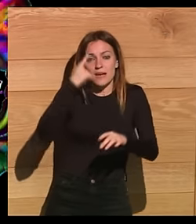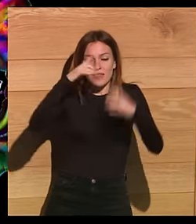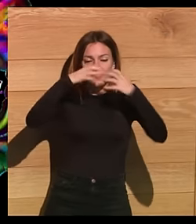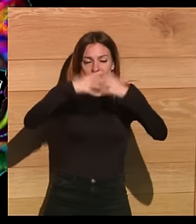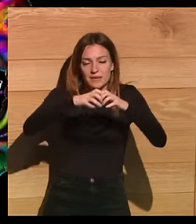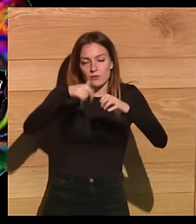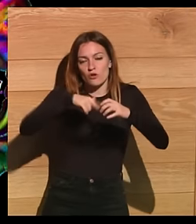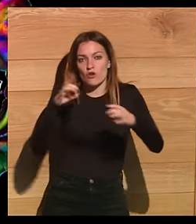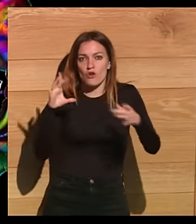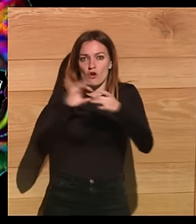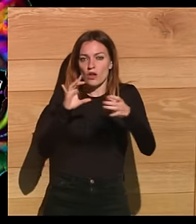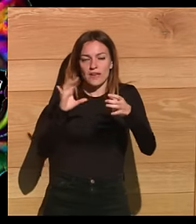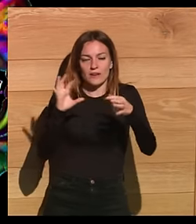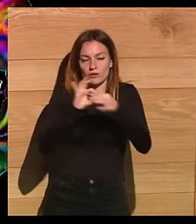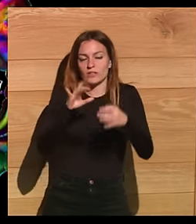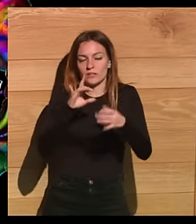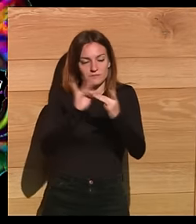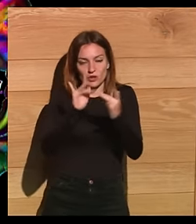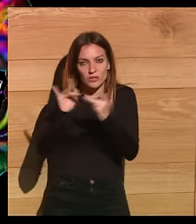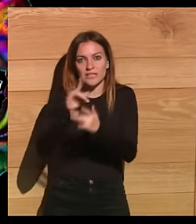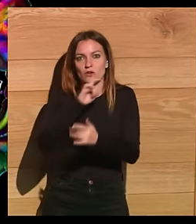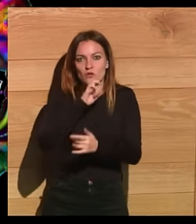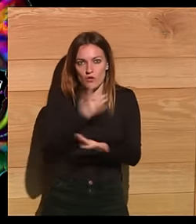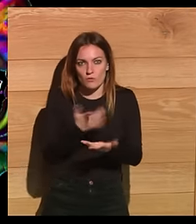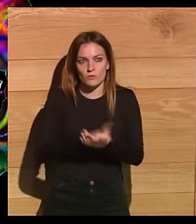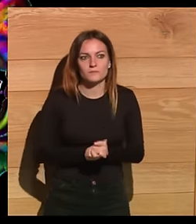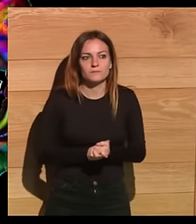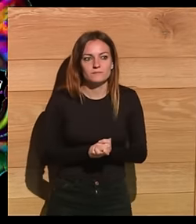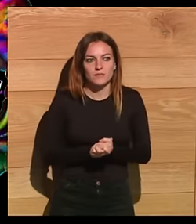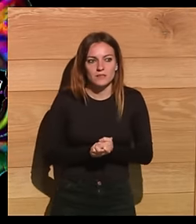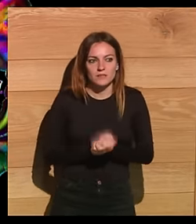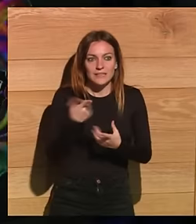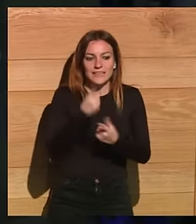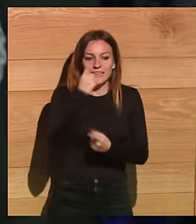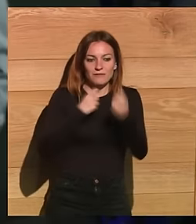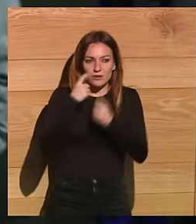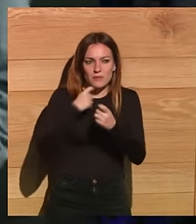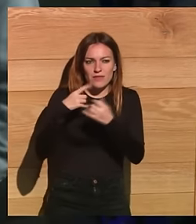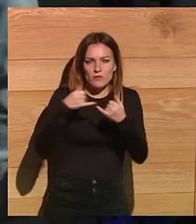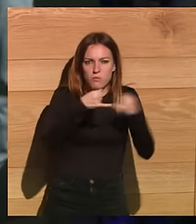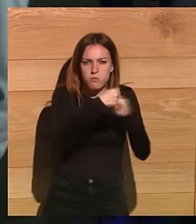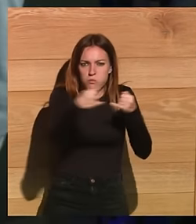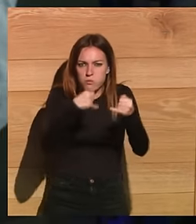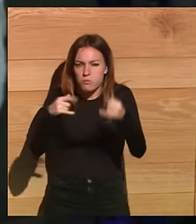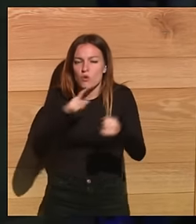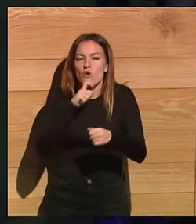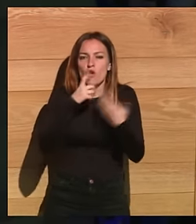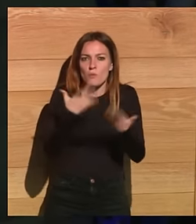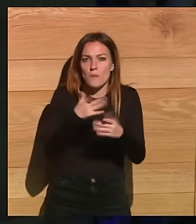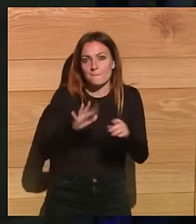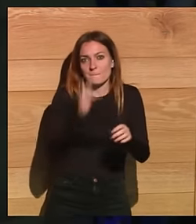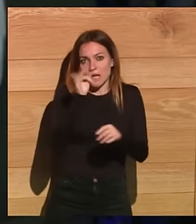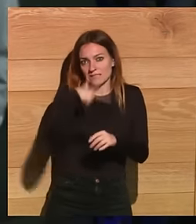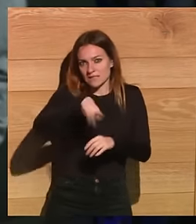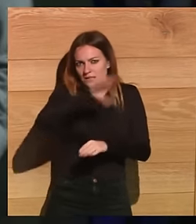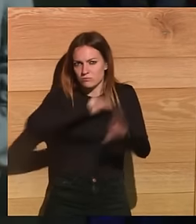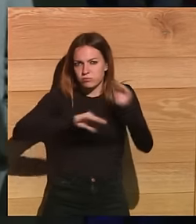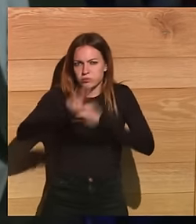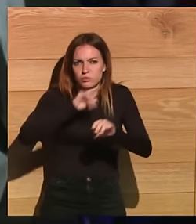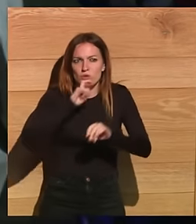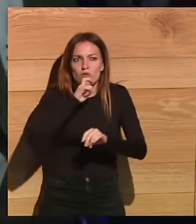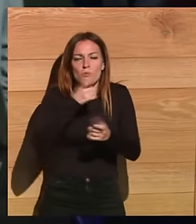podemos mapear los circuitos cerebrales, por dónde circula la información, y entender los aspectos de